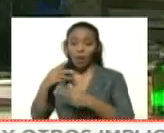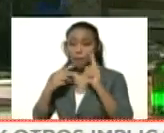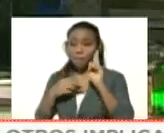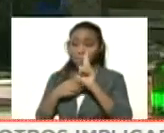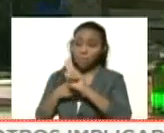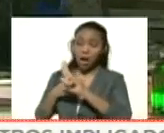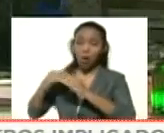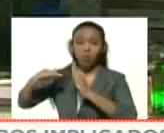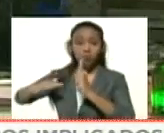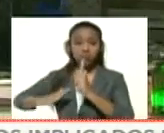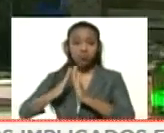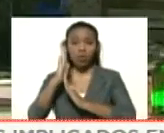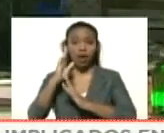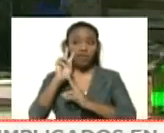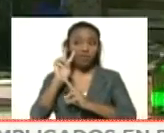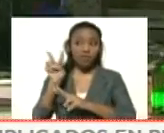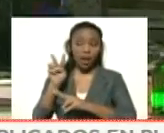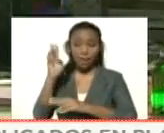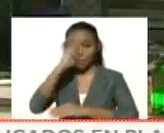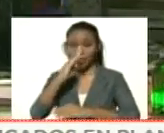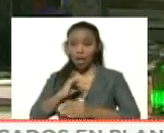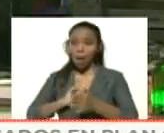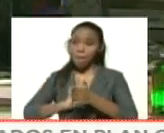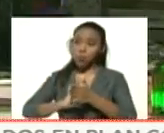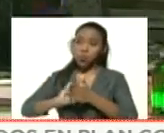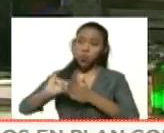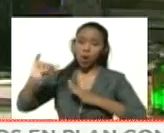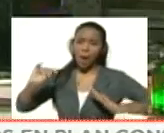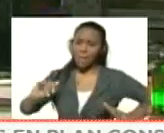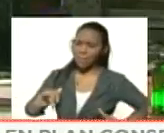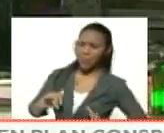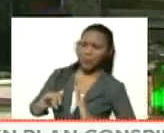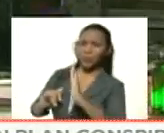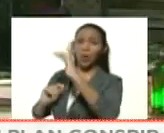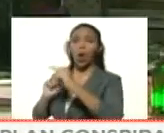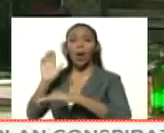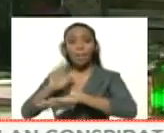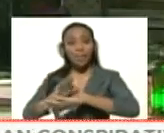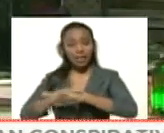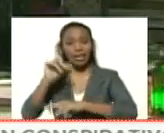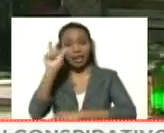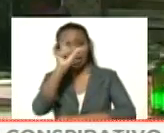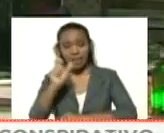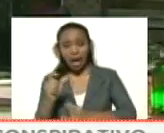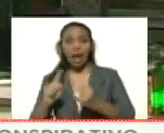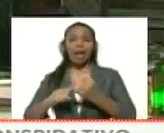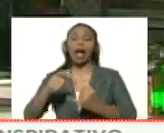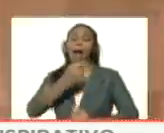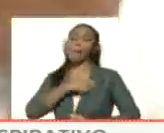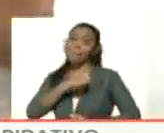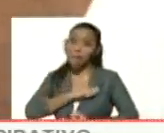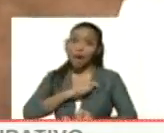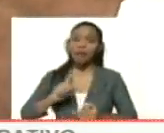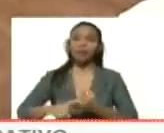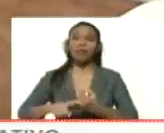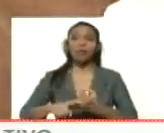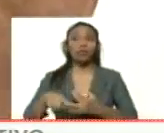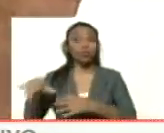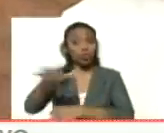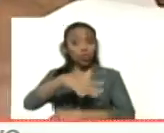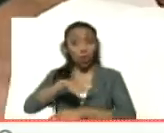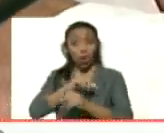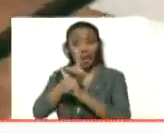verán la curva de Brasil creciendo de manera exponencial, lo que ocurre en Italia, lo que ocurre en España. Es decir, todos estos